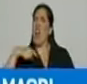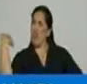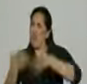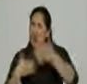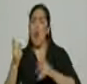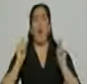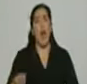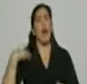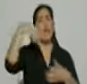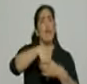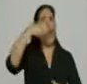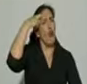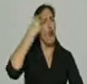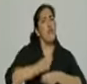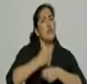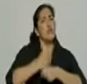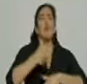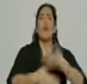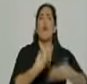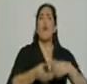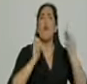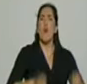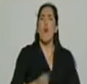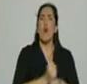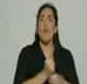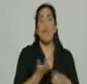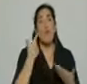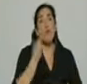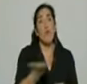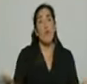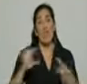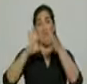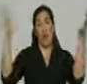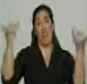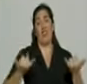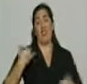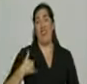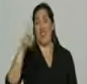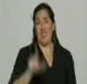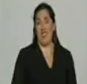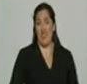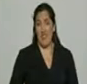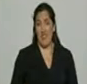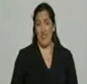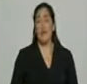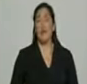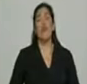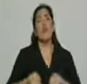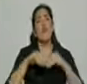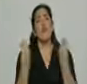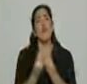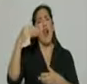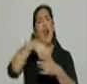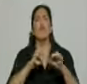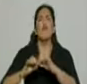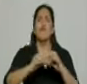nosotros demostramos que la democracia funciona en la Argentina. Tuvimos 17 horas, ¿no?,